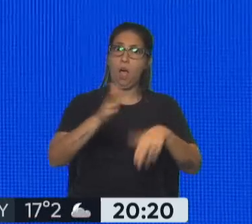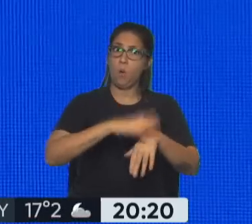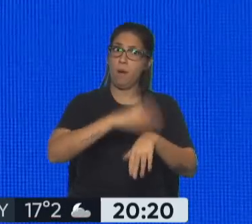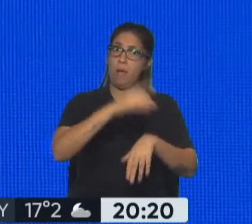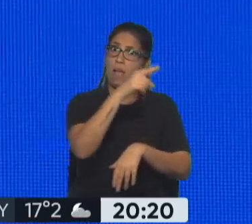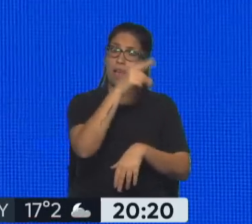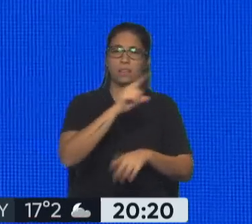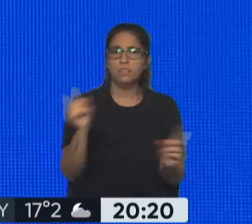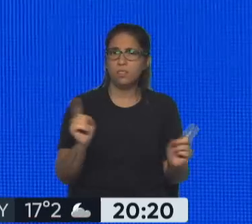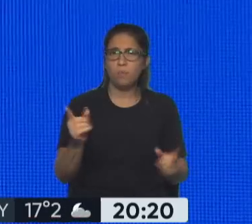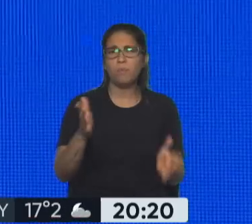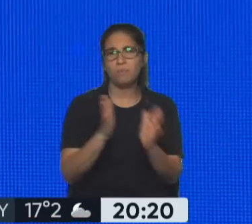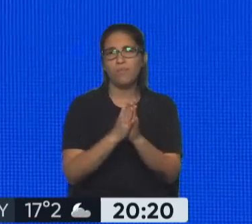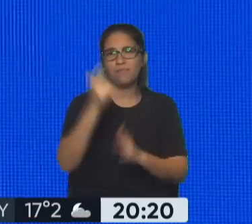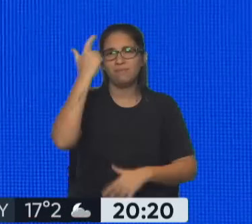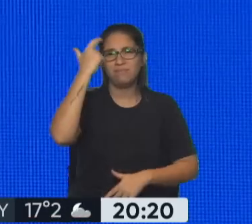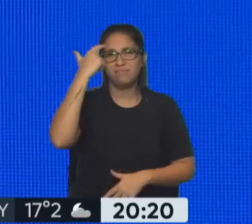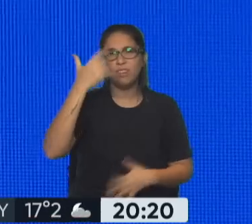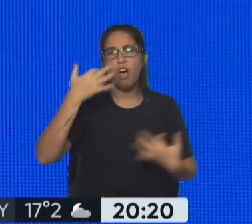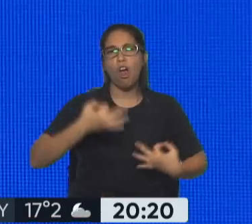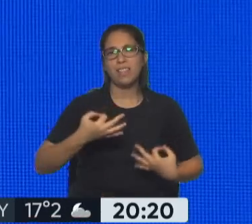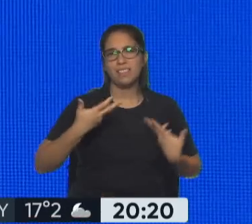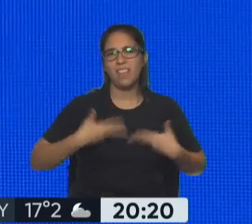favor, un poco más de honestidad intelectual de todos y